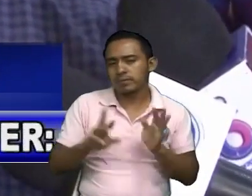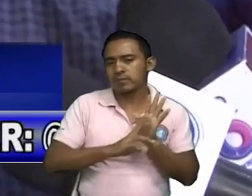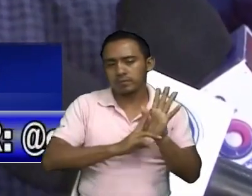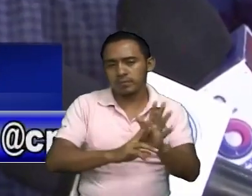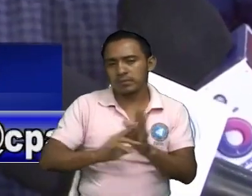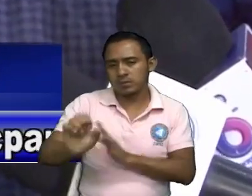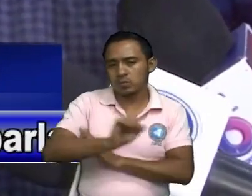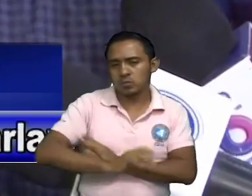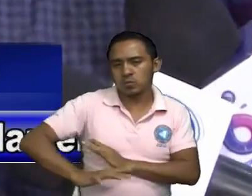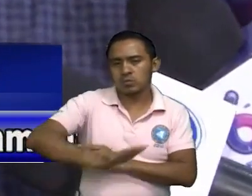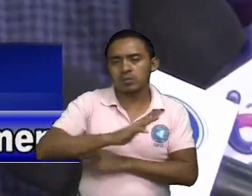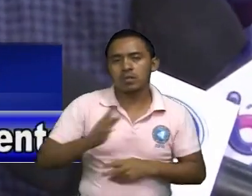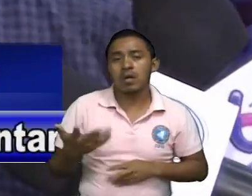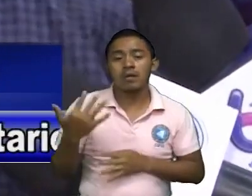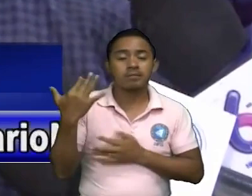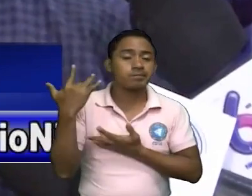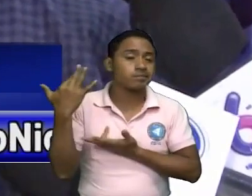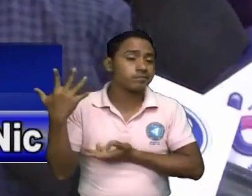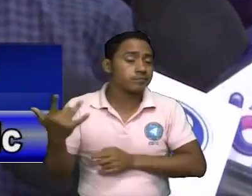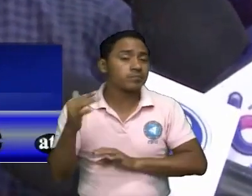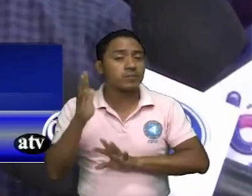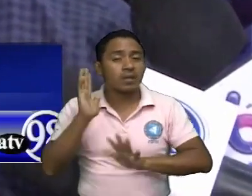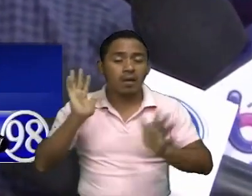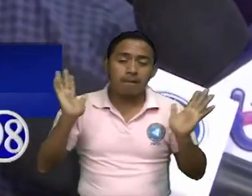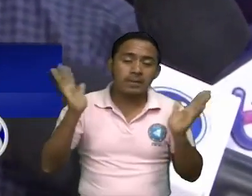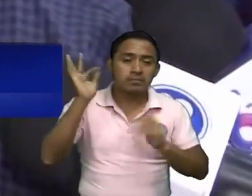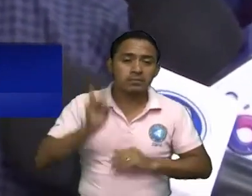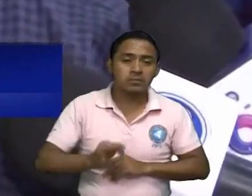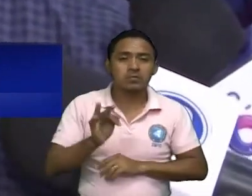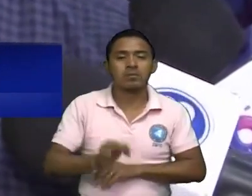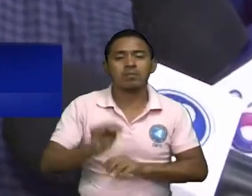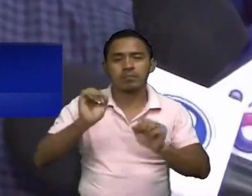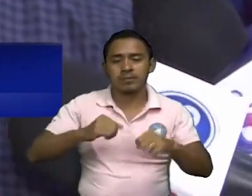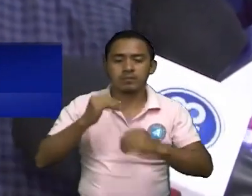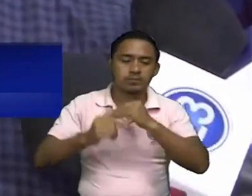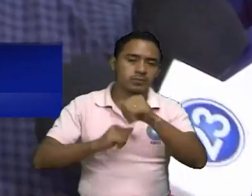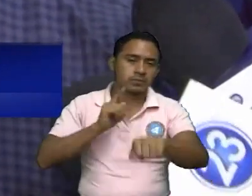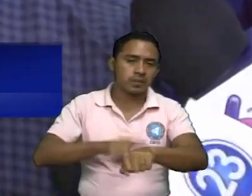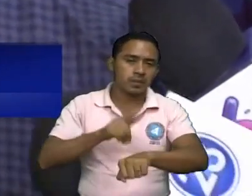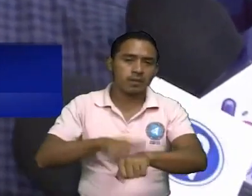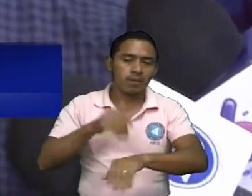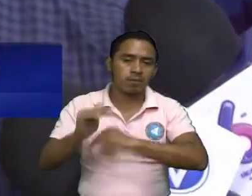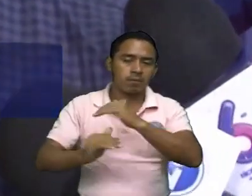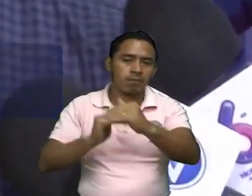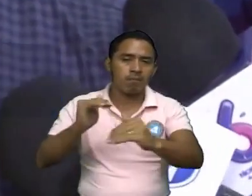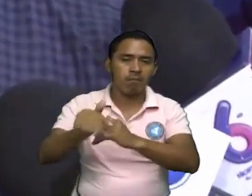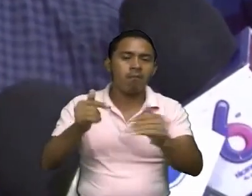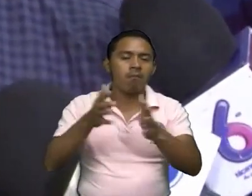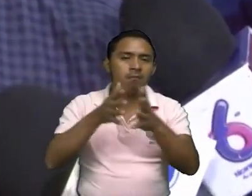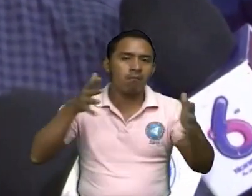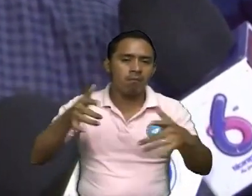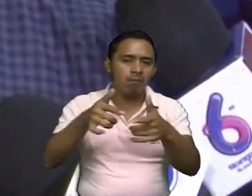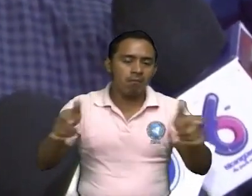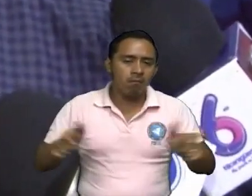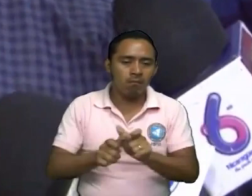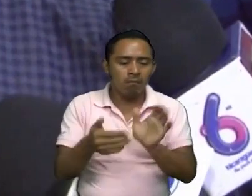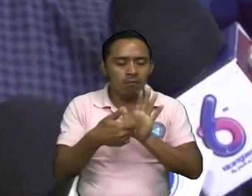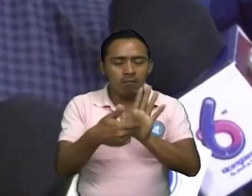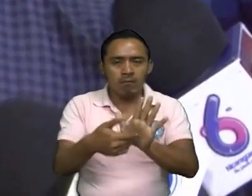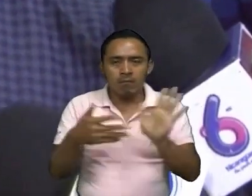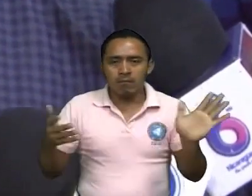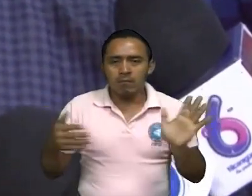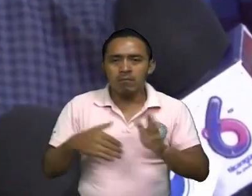social, entonces esperemos que seguramente en la medida que vaya pasando el tiempo, ese gran sector independiente que te refleje la